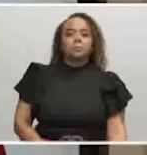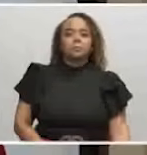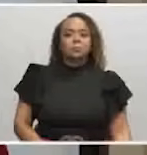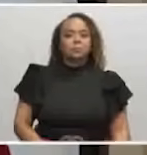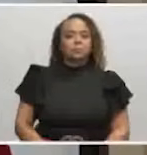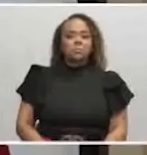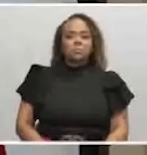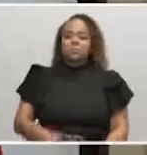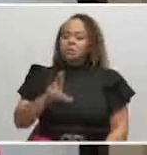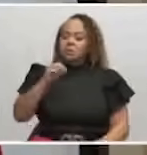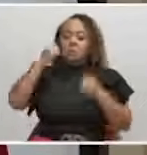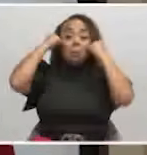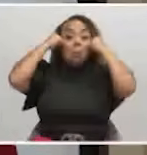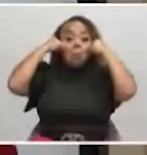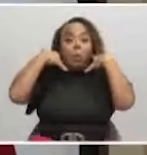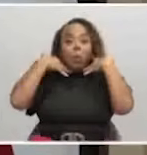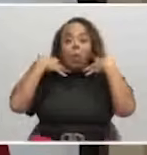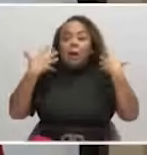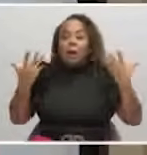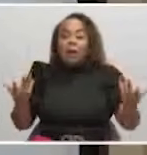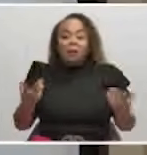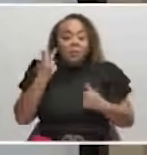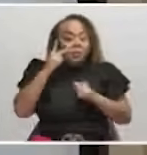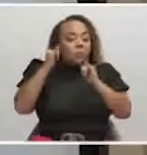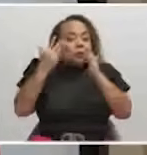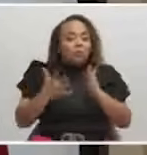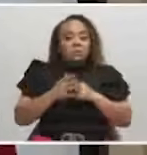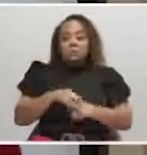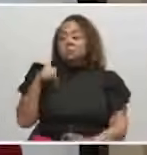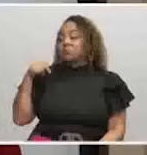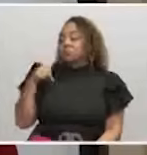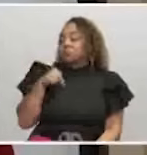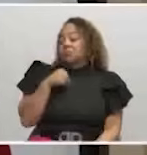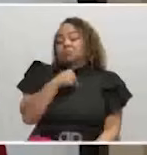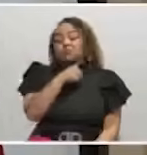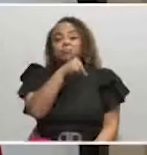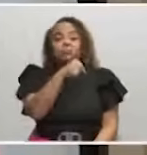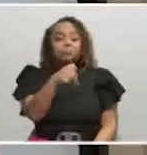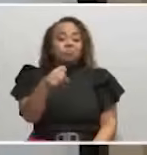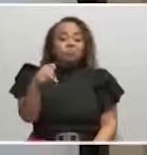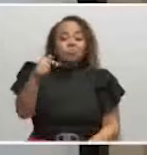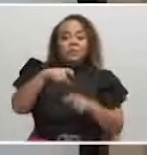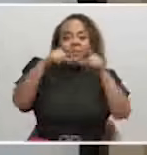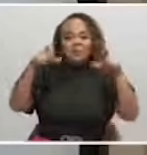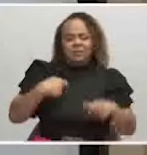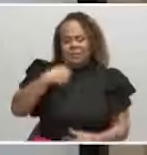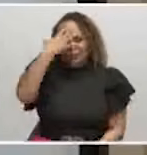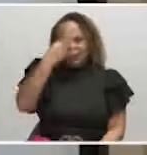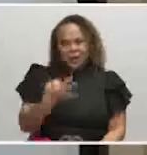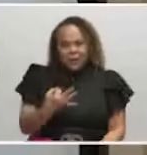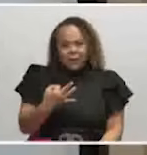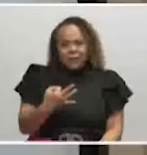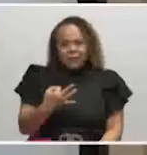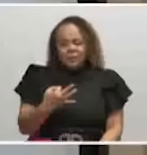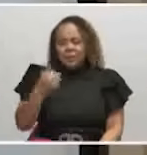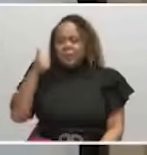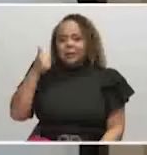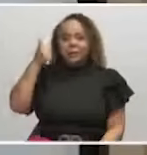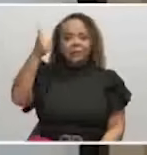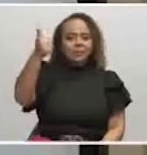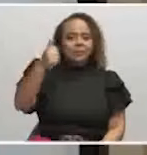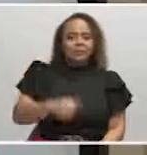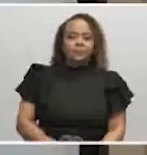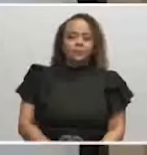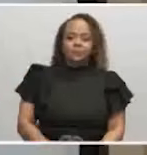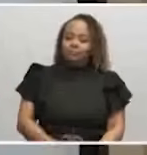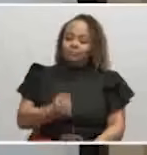que no suban la camiseta, de ver jugadores que caminan en la cancha. Yo creo que Liga Deportiva Alajuelense